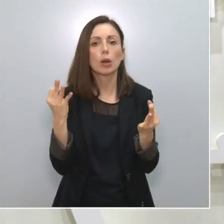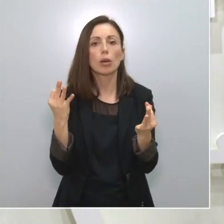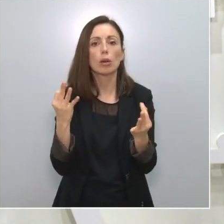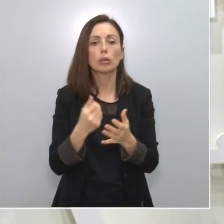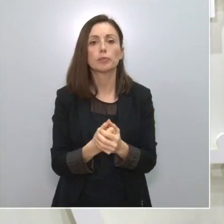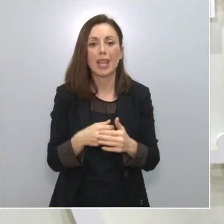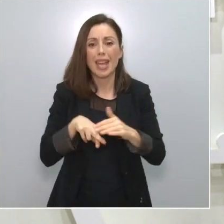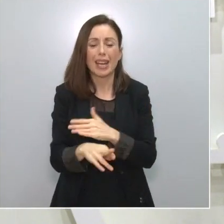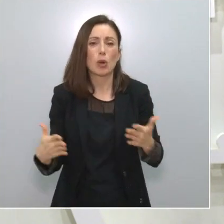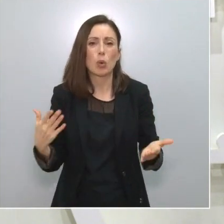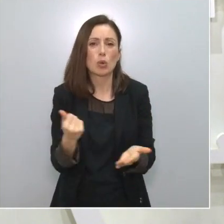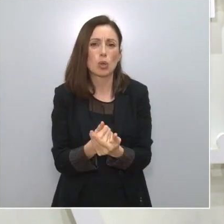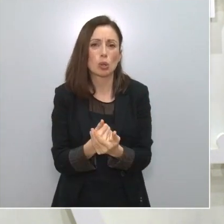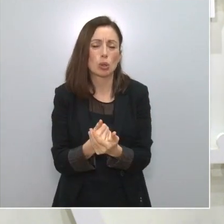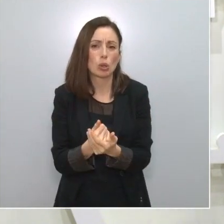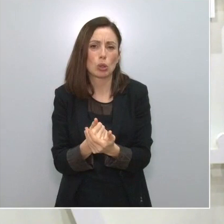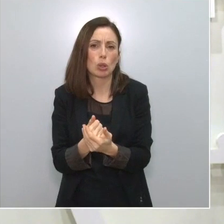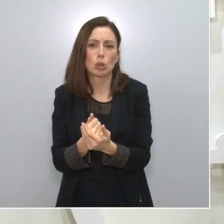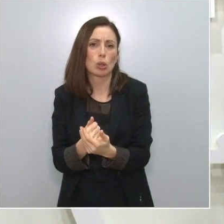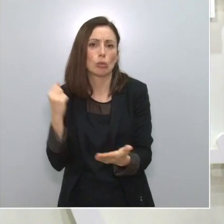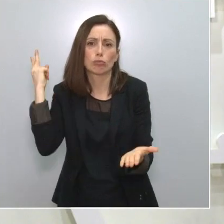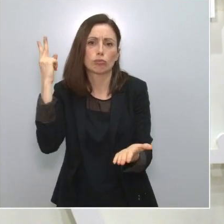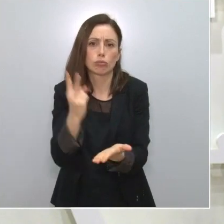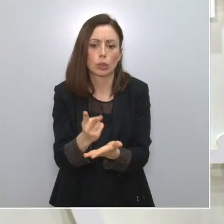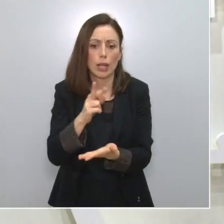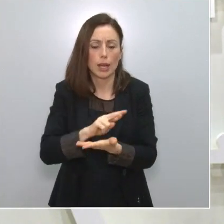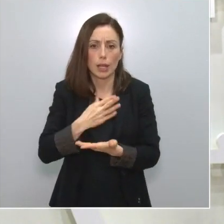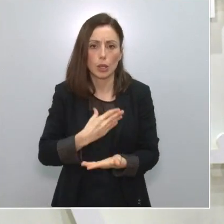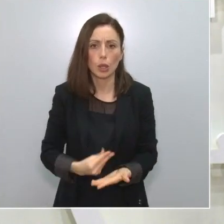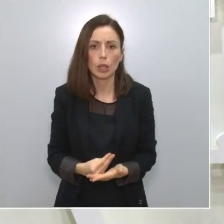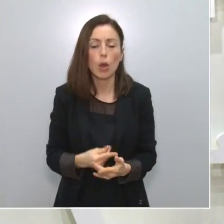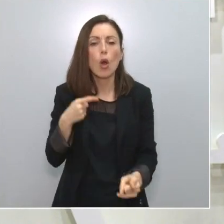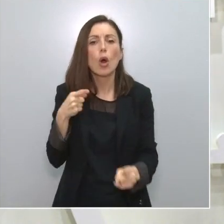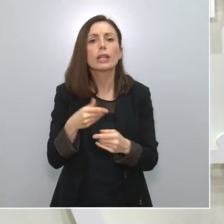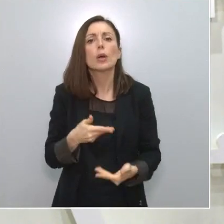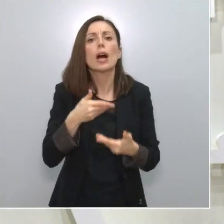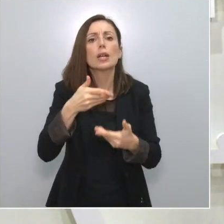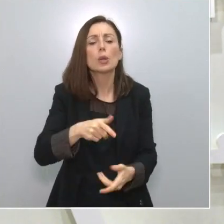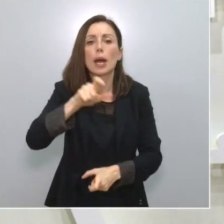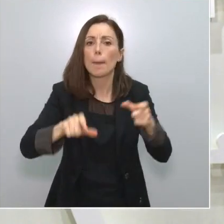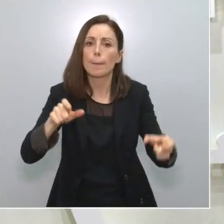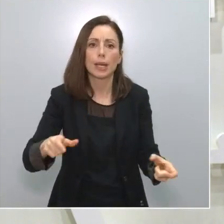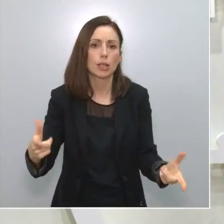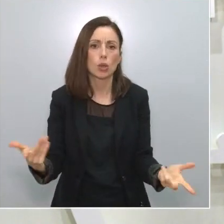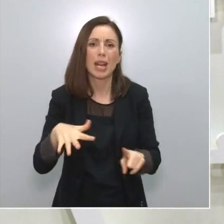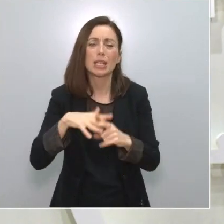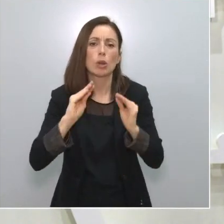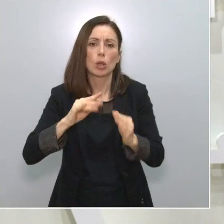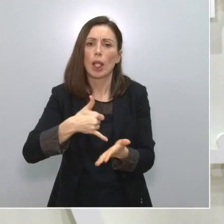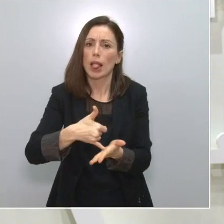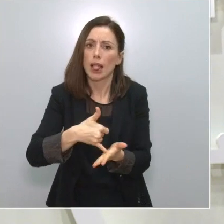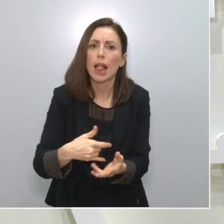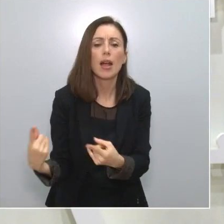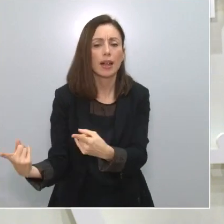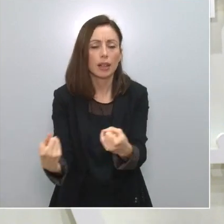invertir todos los recursos de la comunidad autónoma, del gobierno regional, en ayudar a aquellos que más lo necesiten. Por supuesto, en ayudar